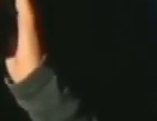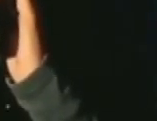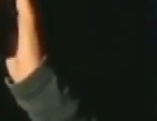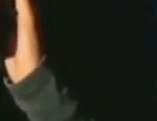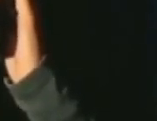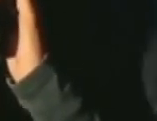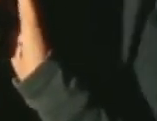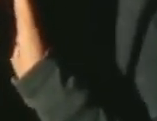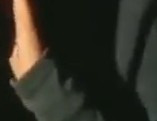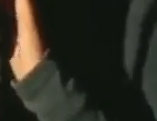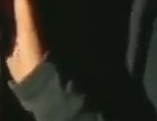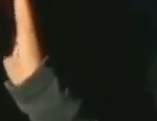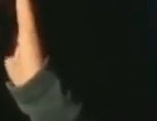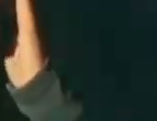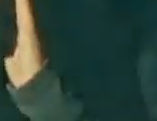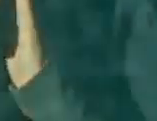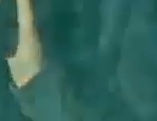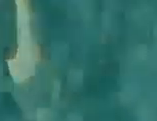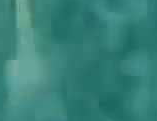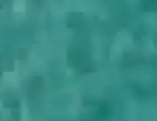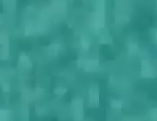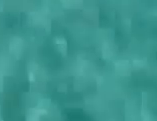de la paz,